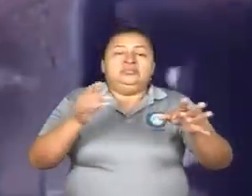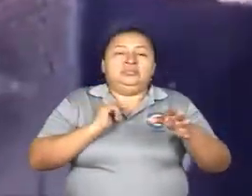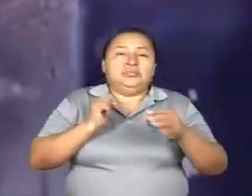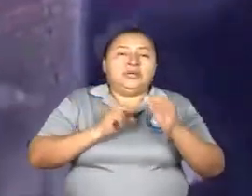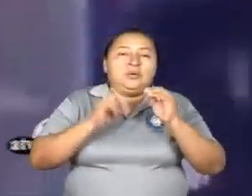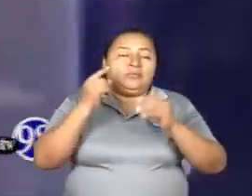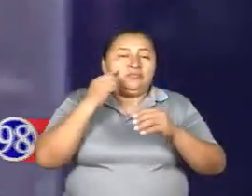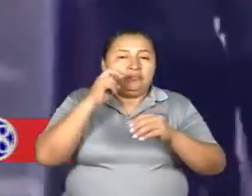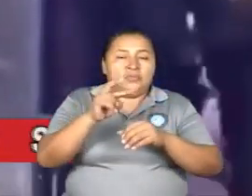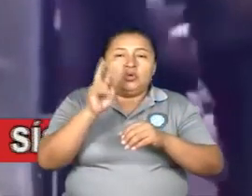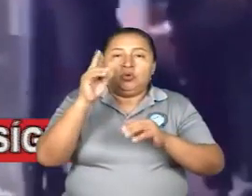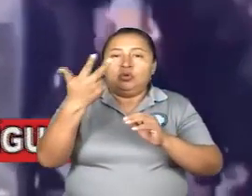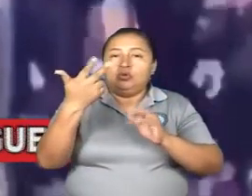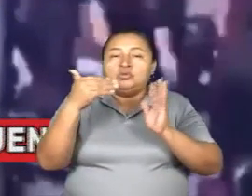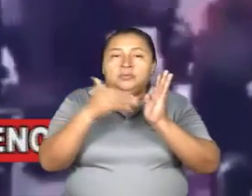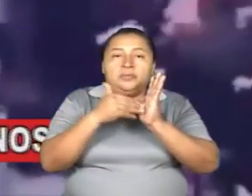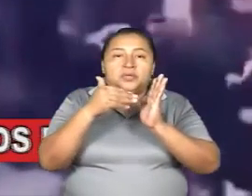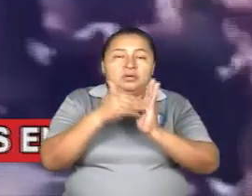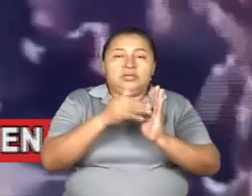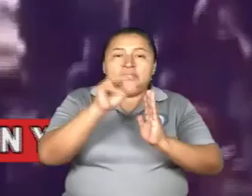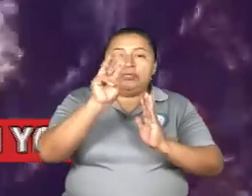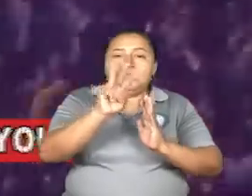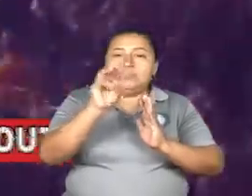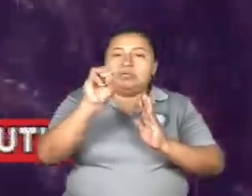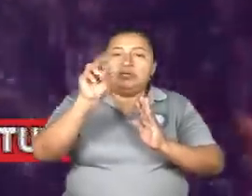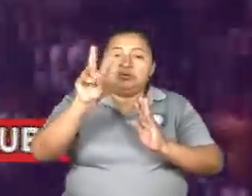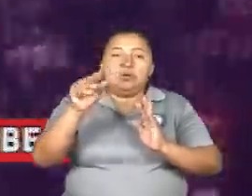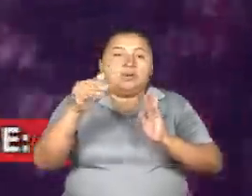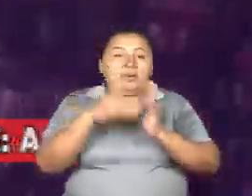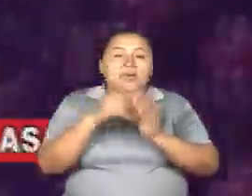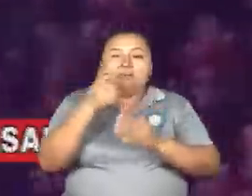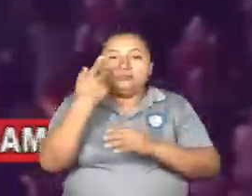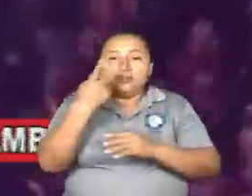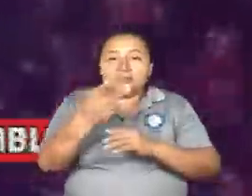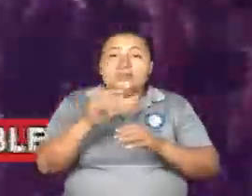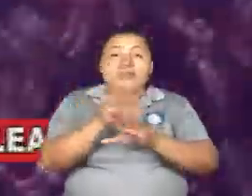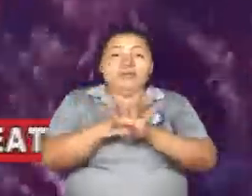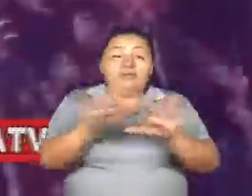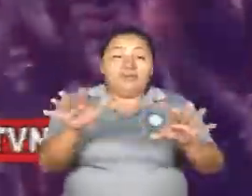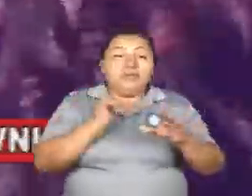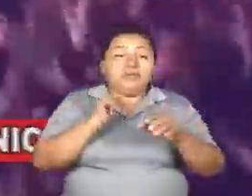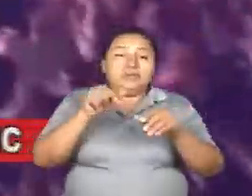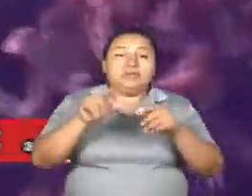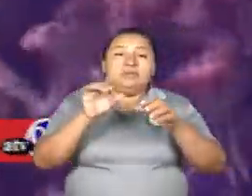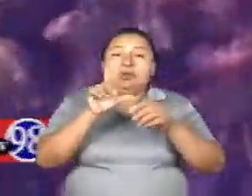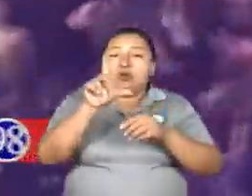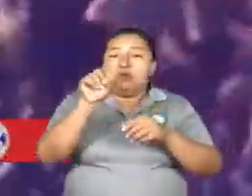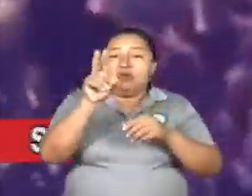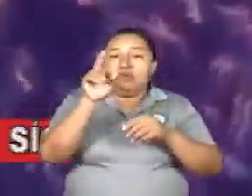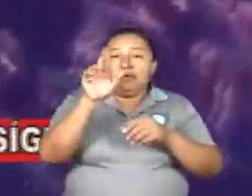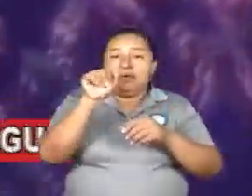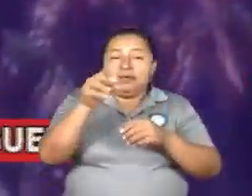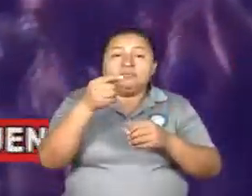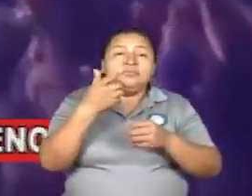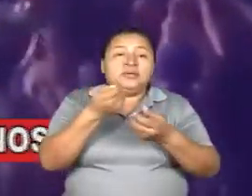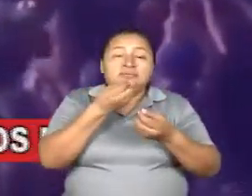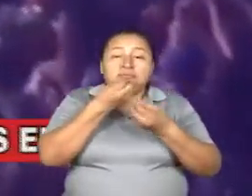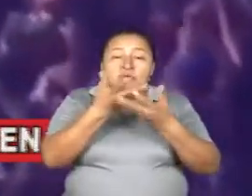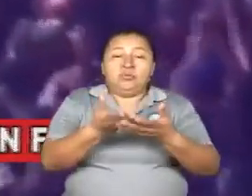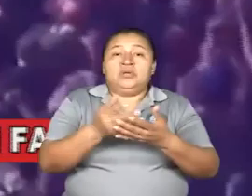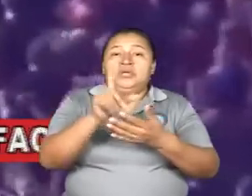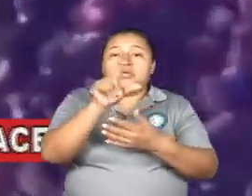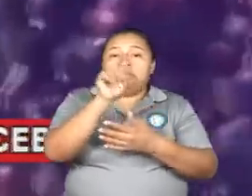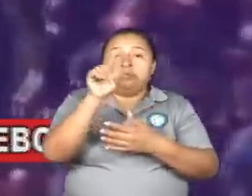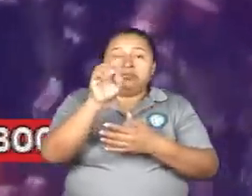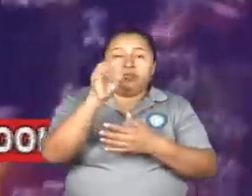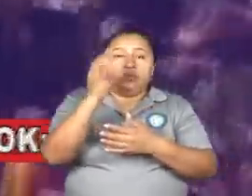superado las 8.302.000 visualizaciones. Llegamos al final de nuestro segmento Lo Viral. Para el canal parlamentario, informó